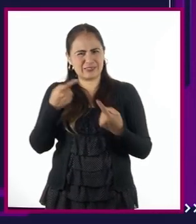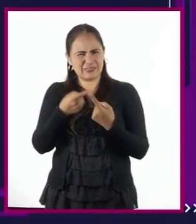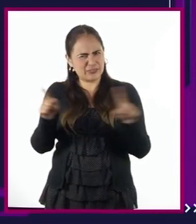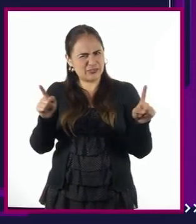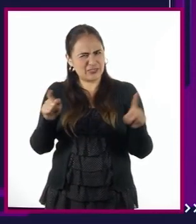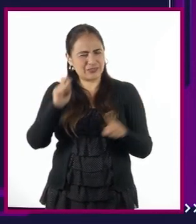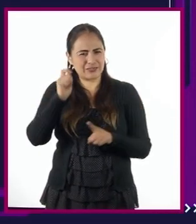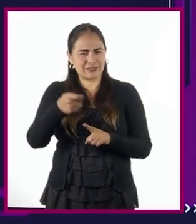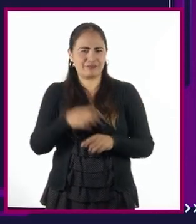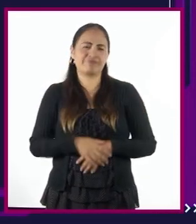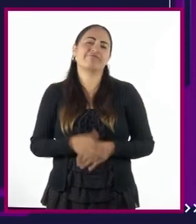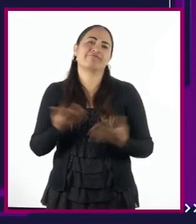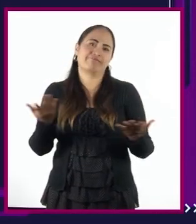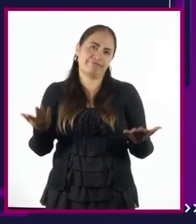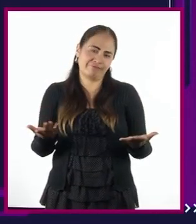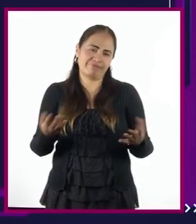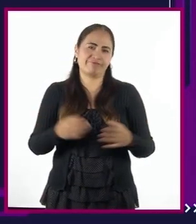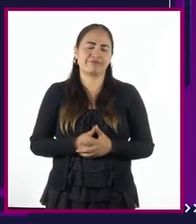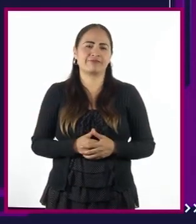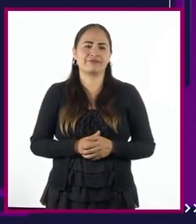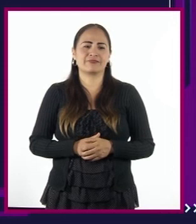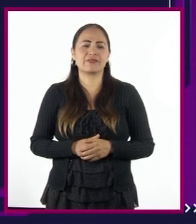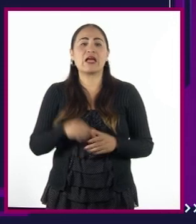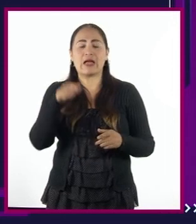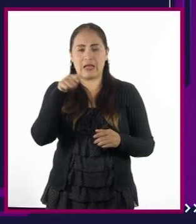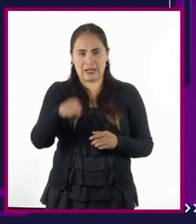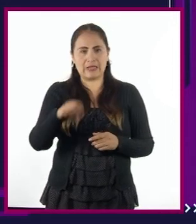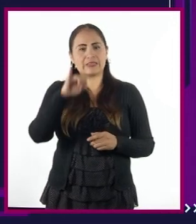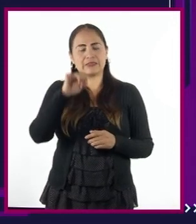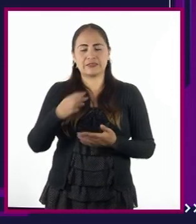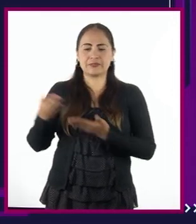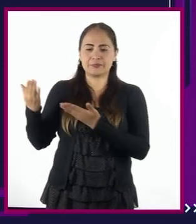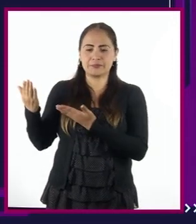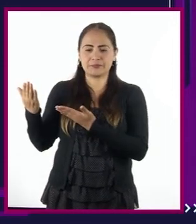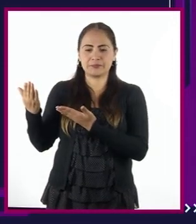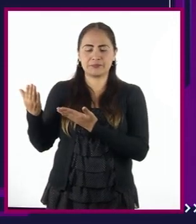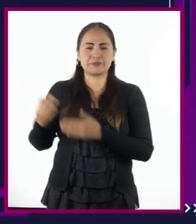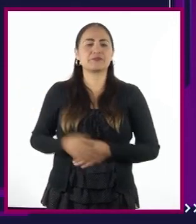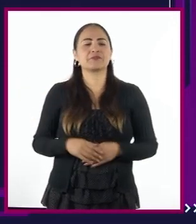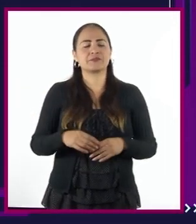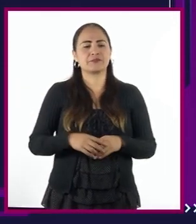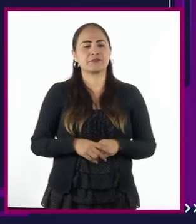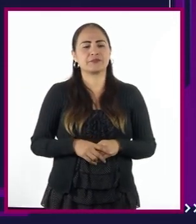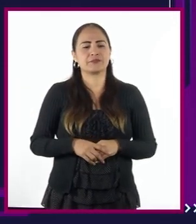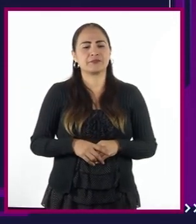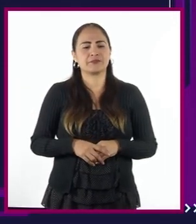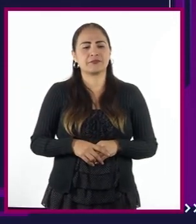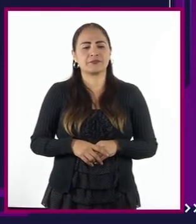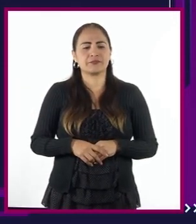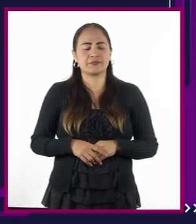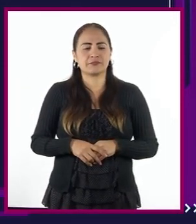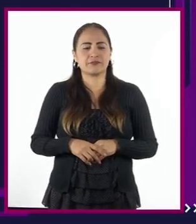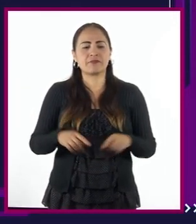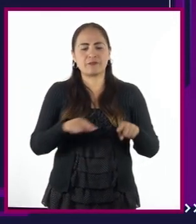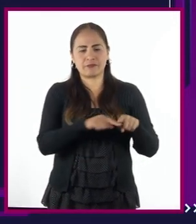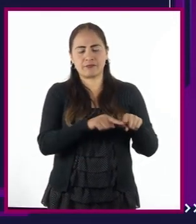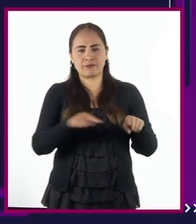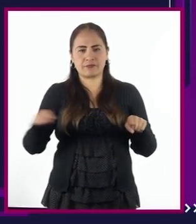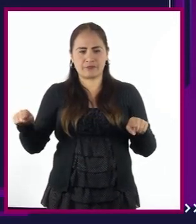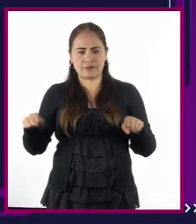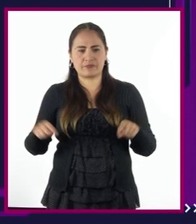Exactamente, la principal diferencia es que en este caso nuestro eje vertical, es decir, de las